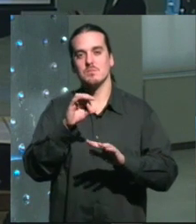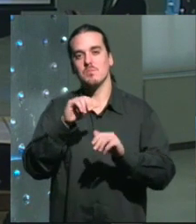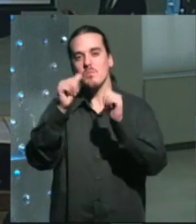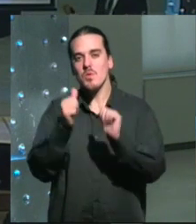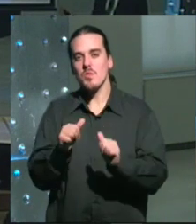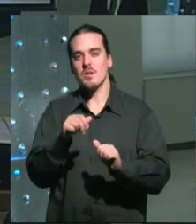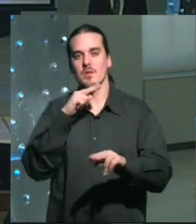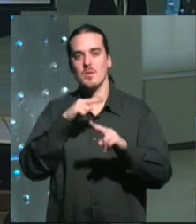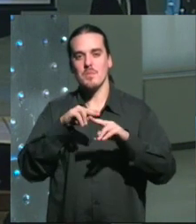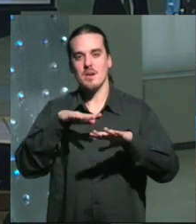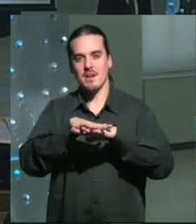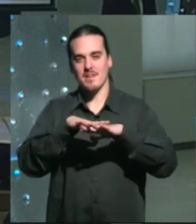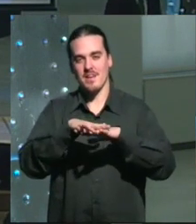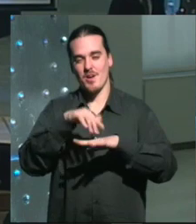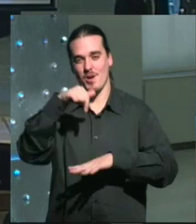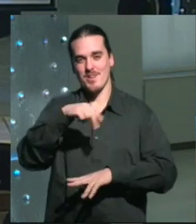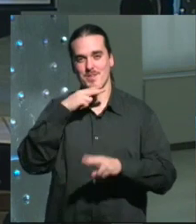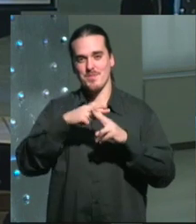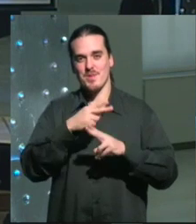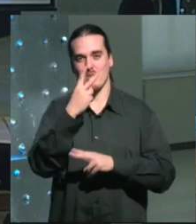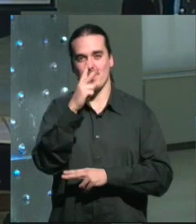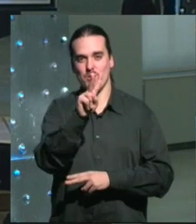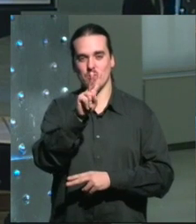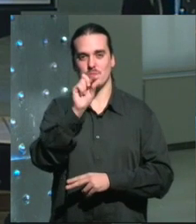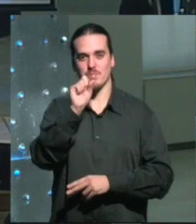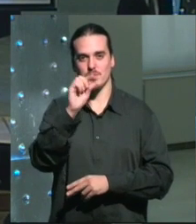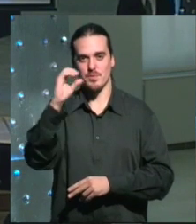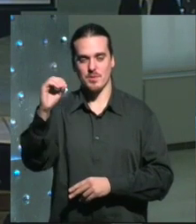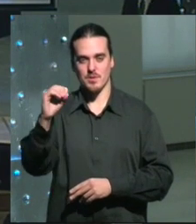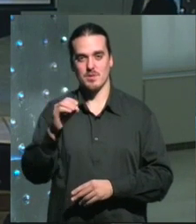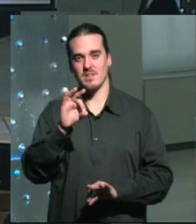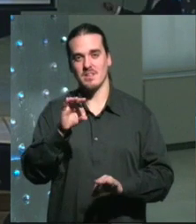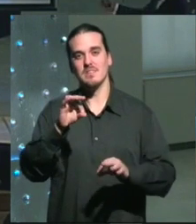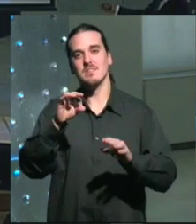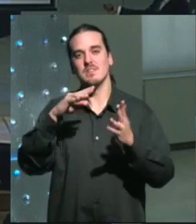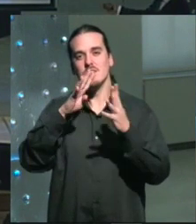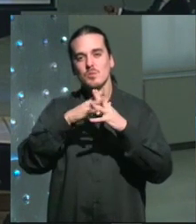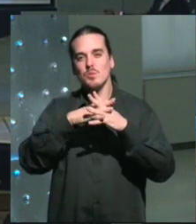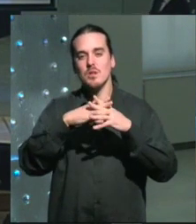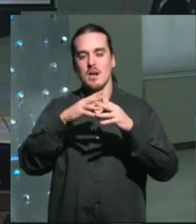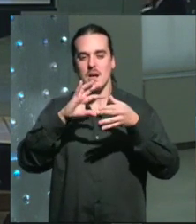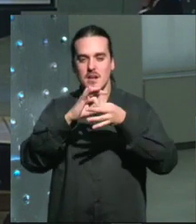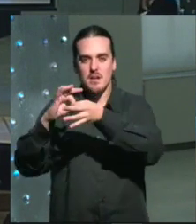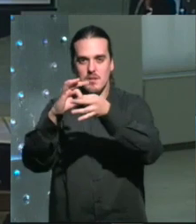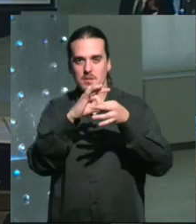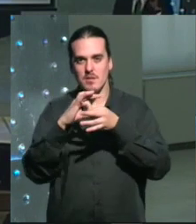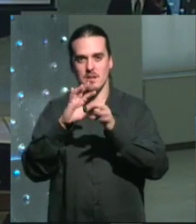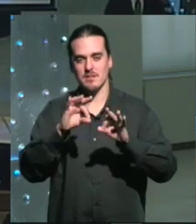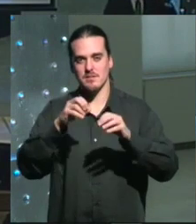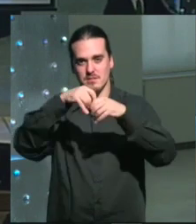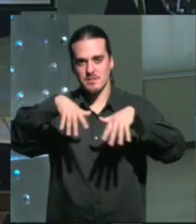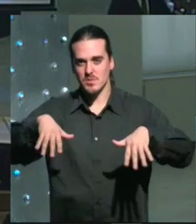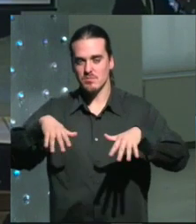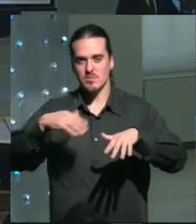hoy 2.0, la estructura organizacional que rompe esquemas, donde tienes en el centro unos señores que piensan,